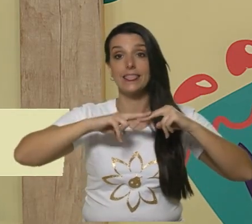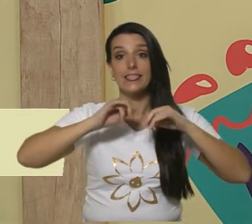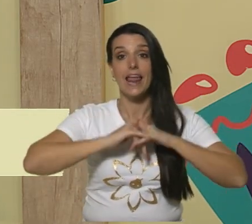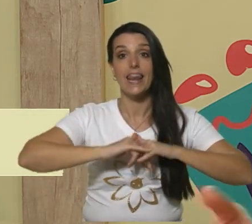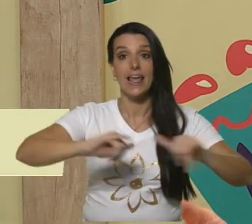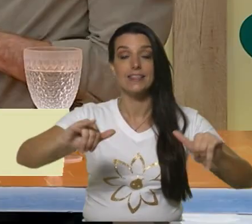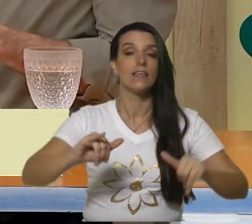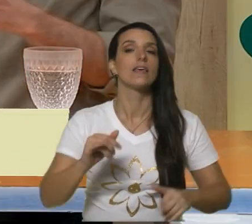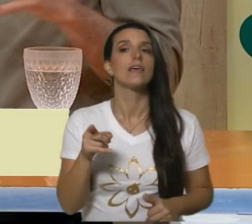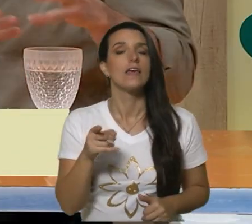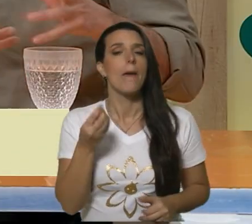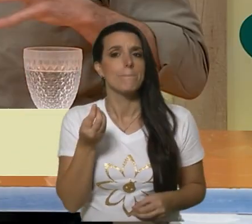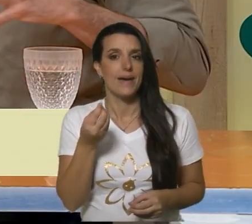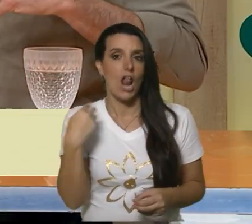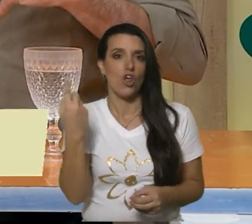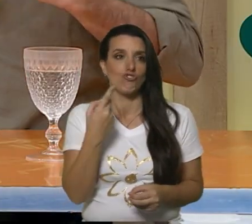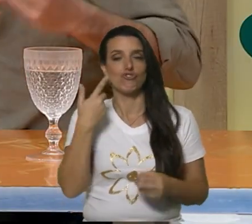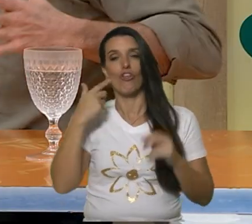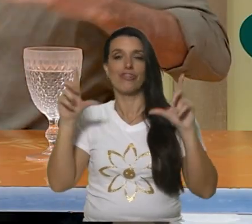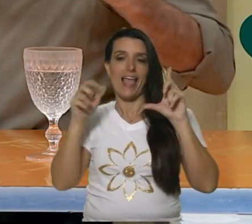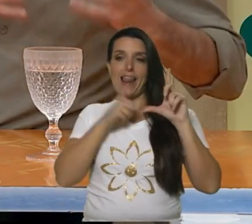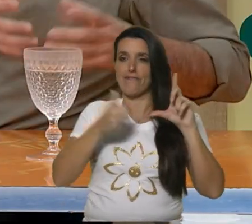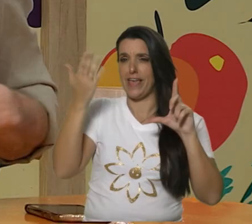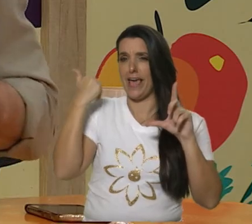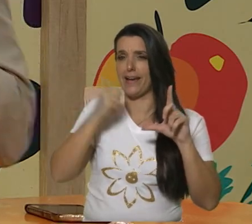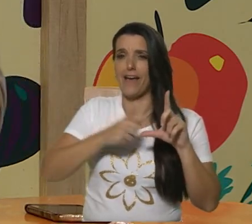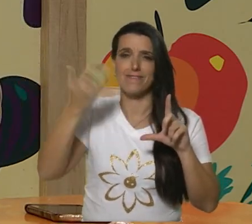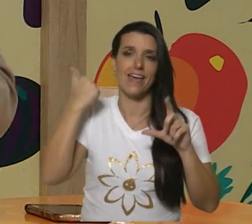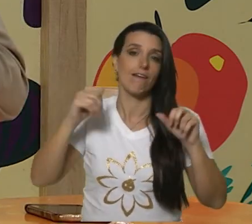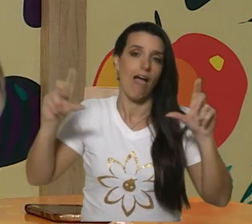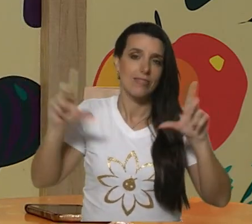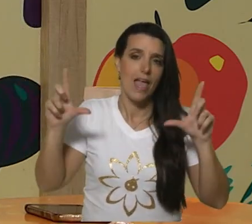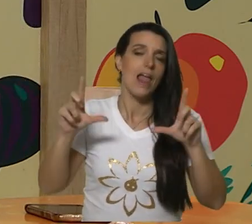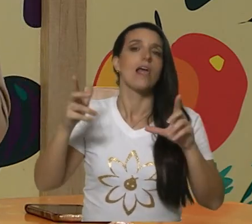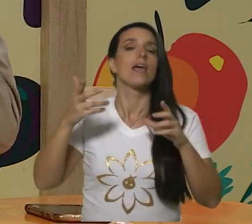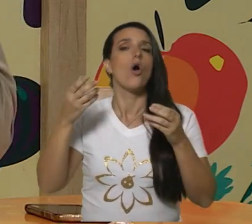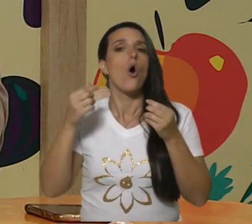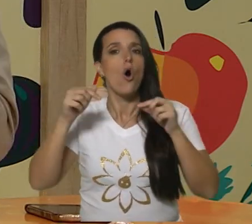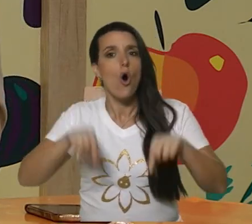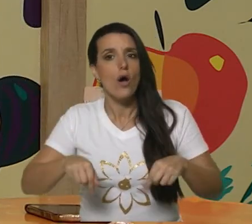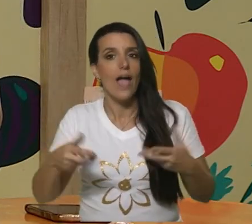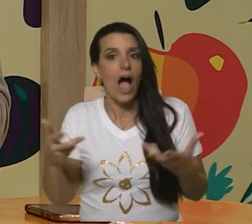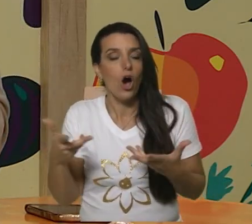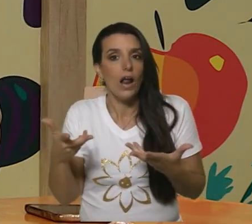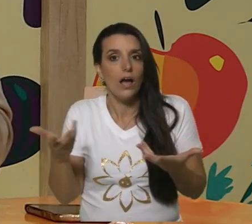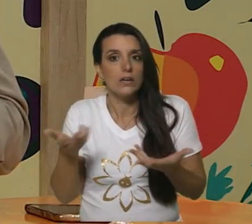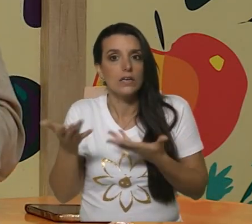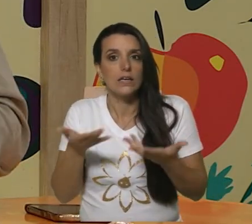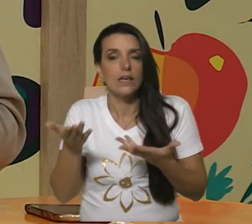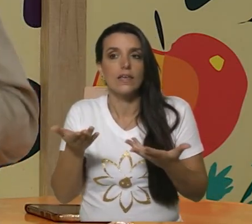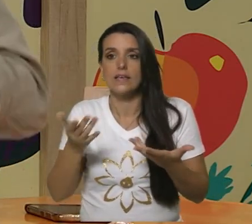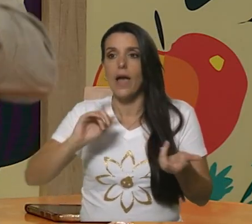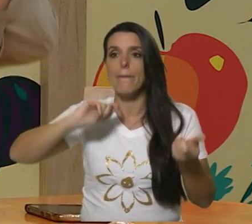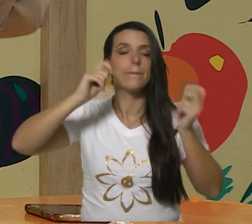serie esta semana que los que hemos venido No desde la televisión analógica pasamos la digital en fin hoy por hoy Y ese es esto de